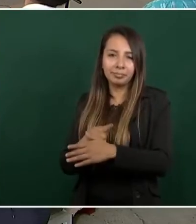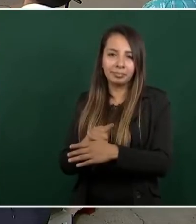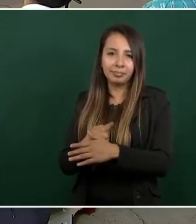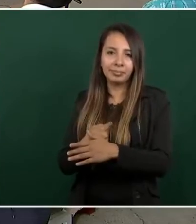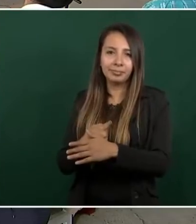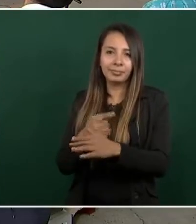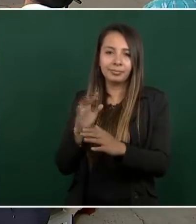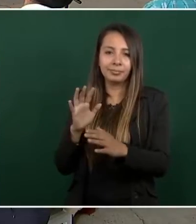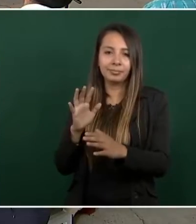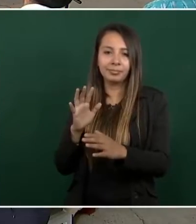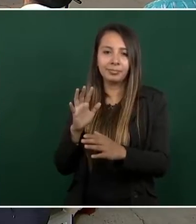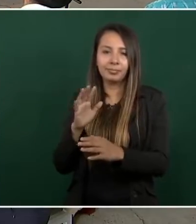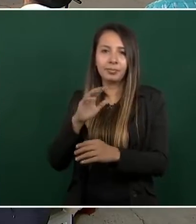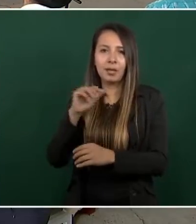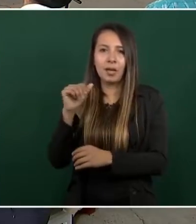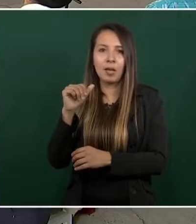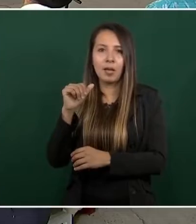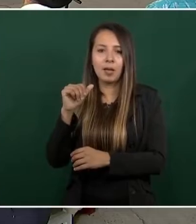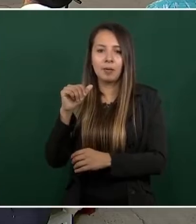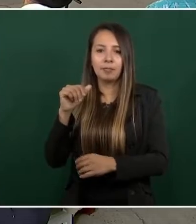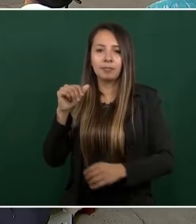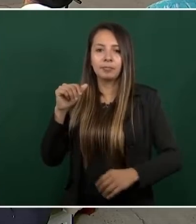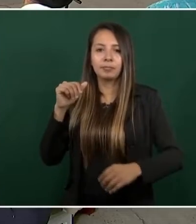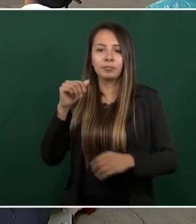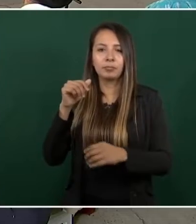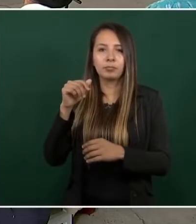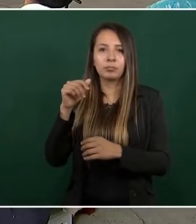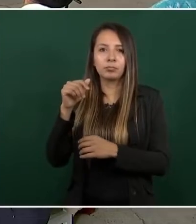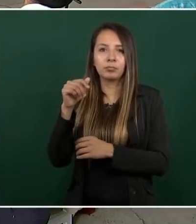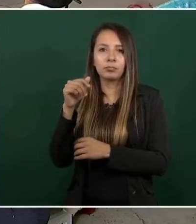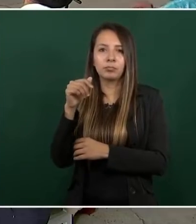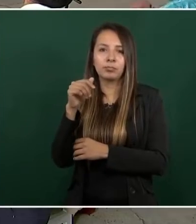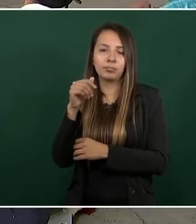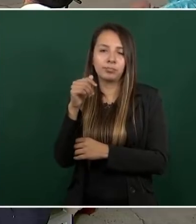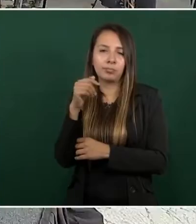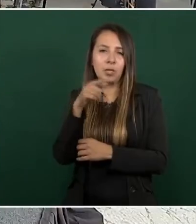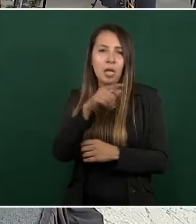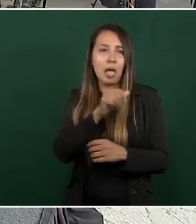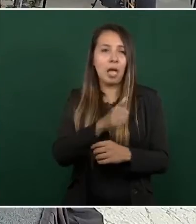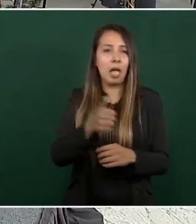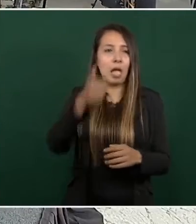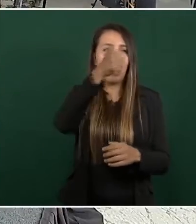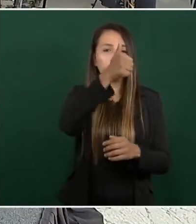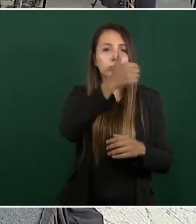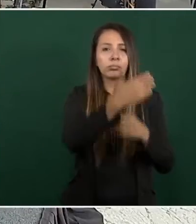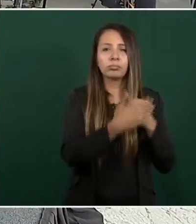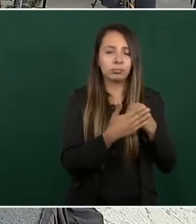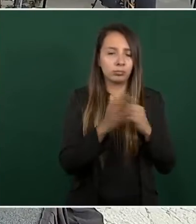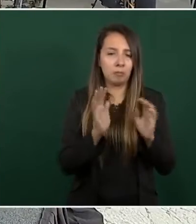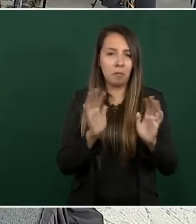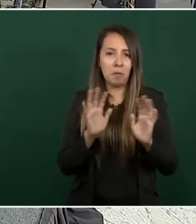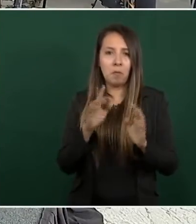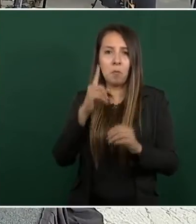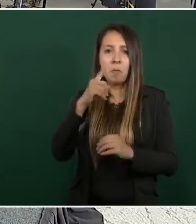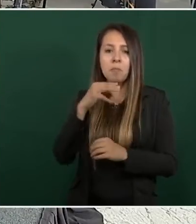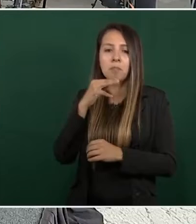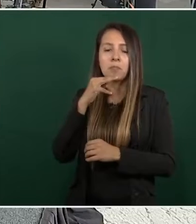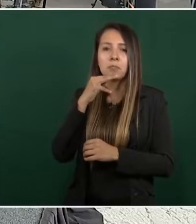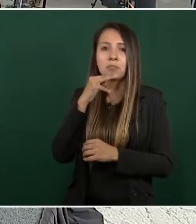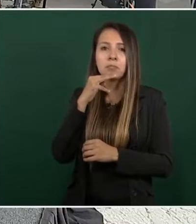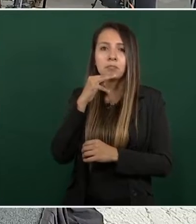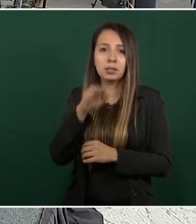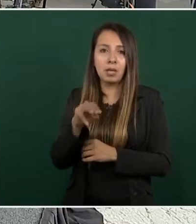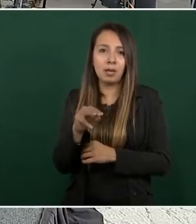por la vía diplomática, me enteré por un mensaje del